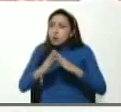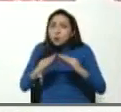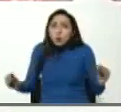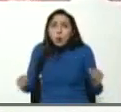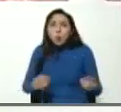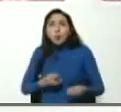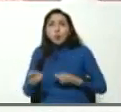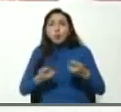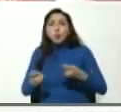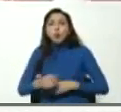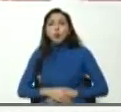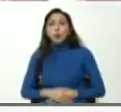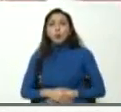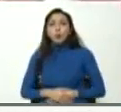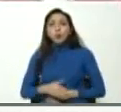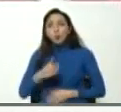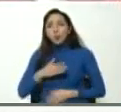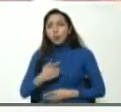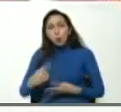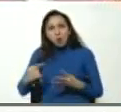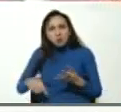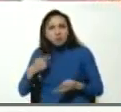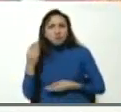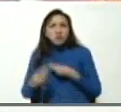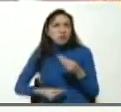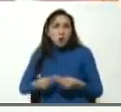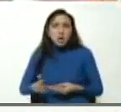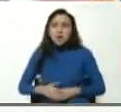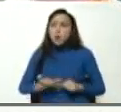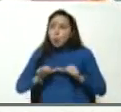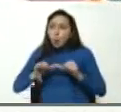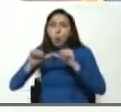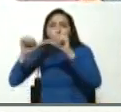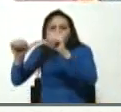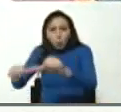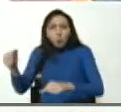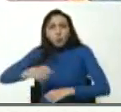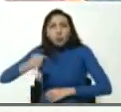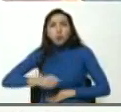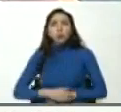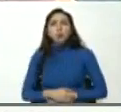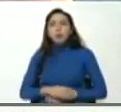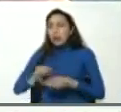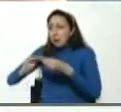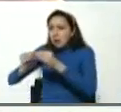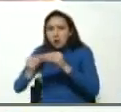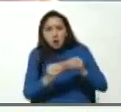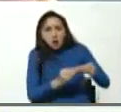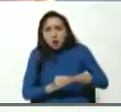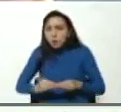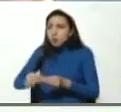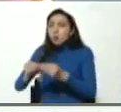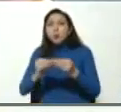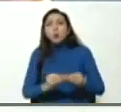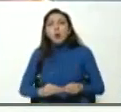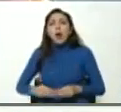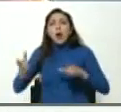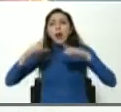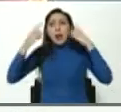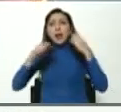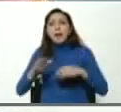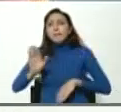y algunas cosas se habían avanzado en la reconstrucción de un estado que había sido